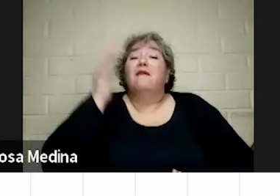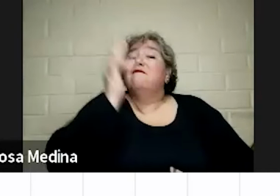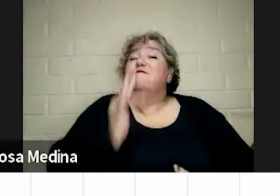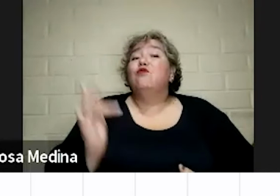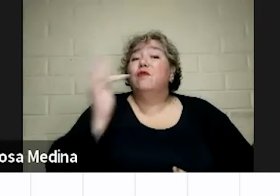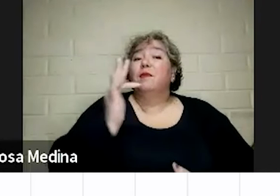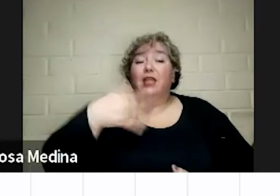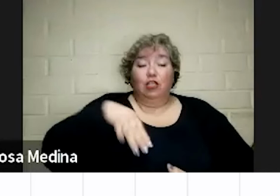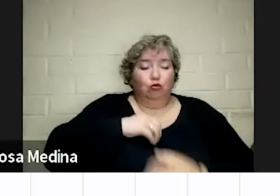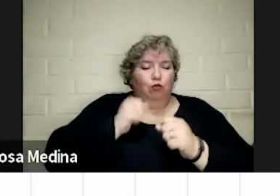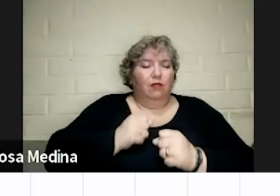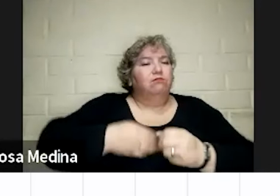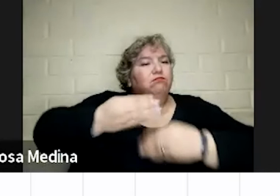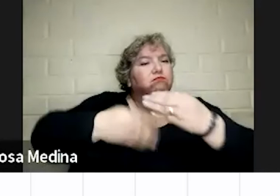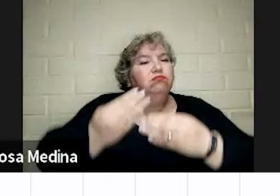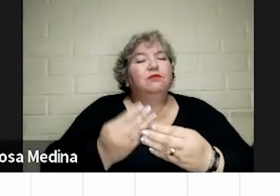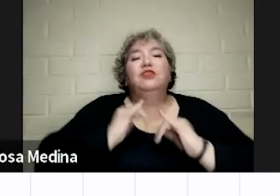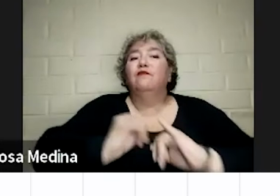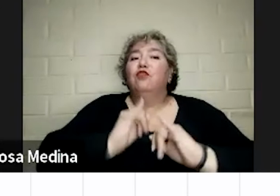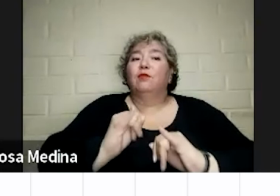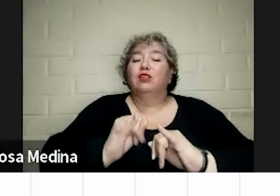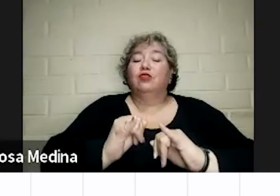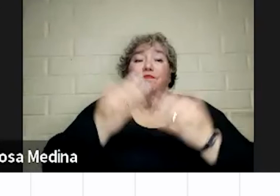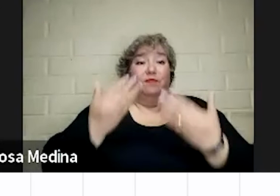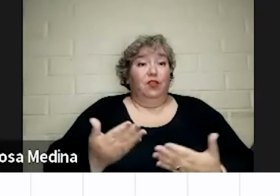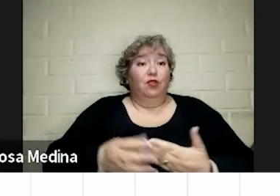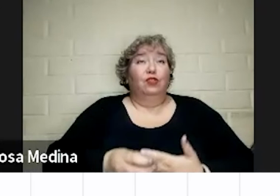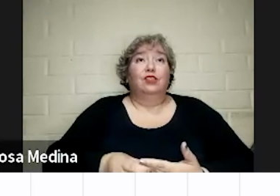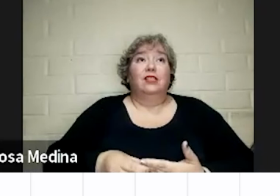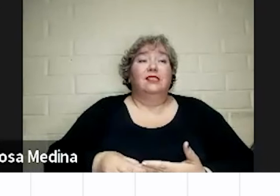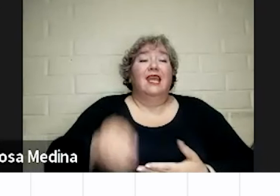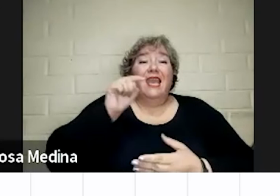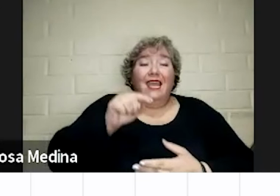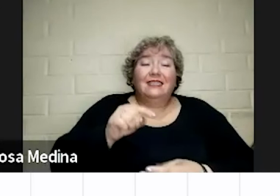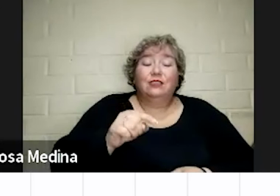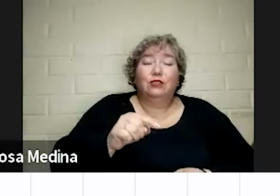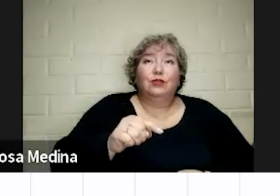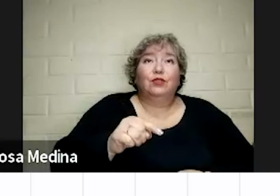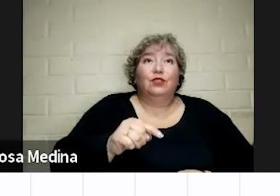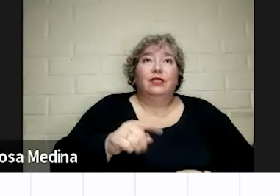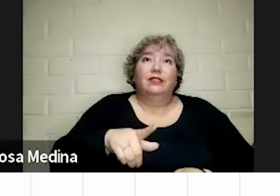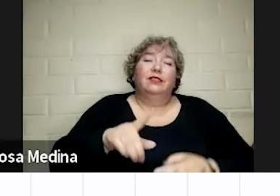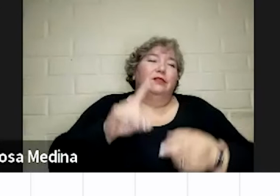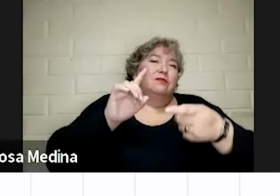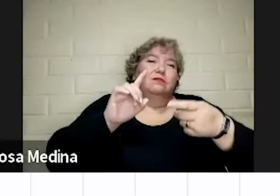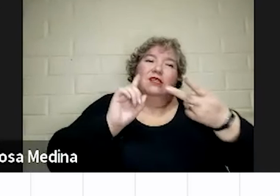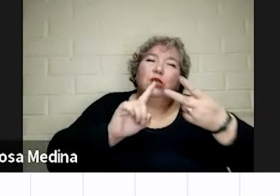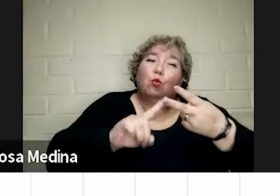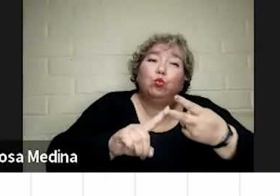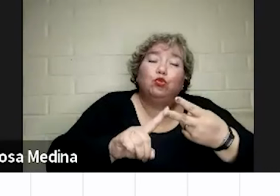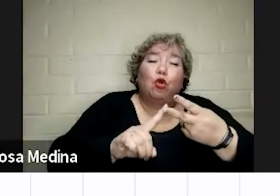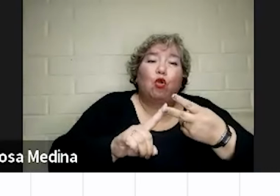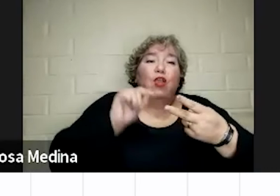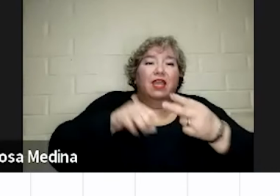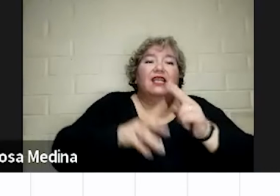la información. Entonces, tenemos que este componente, de hecho es uno de los componentes, este es el segundo componente que se